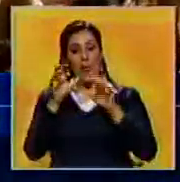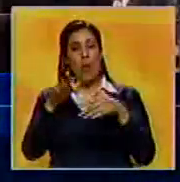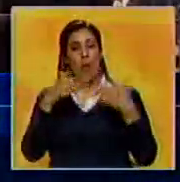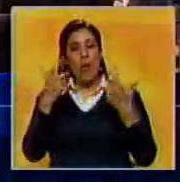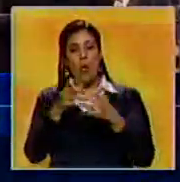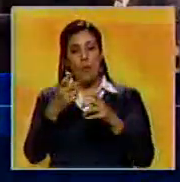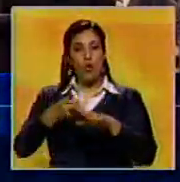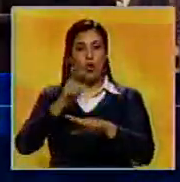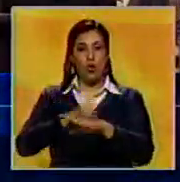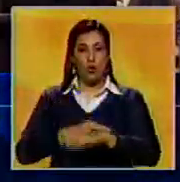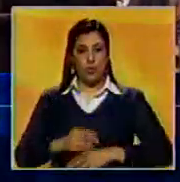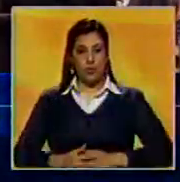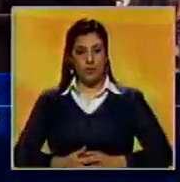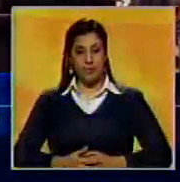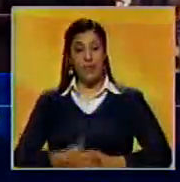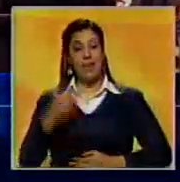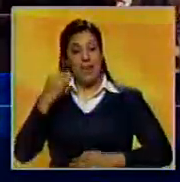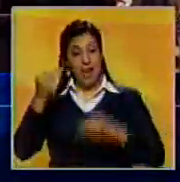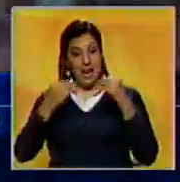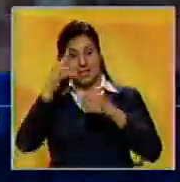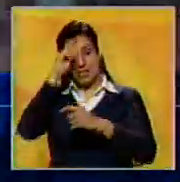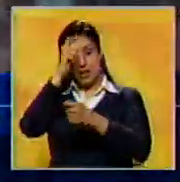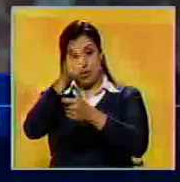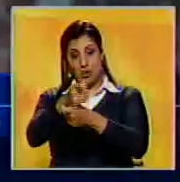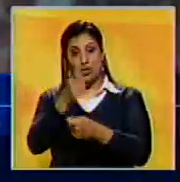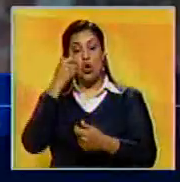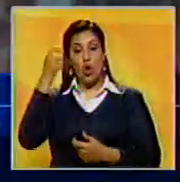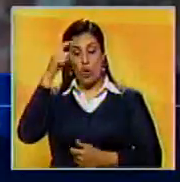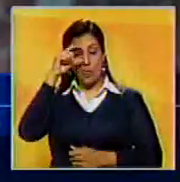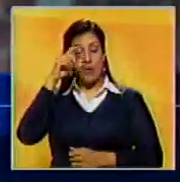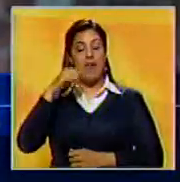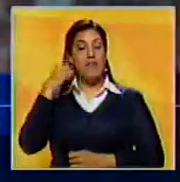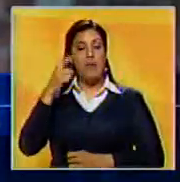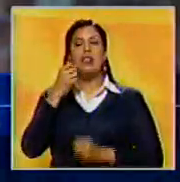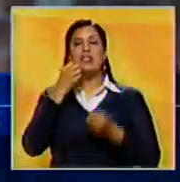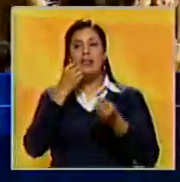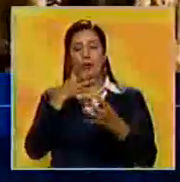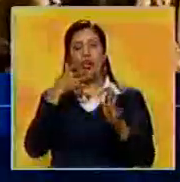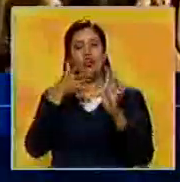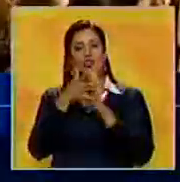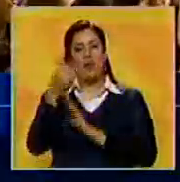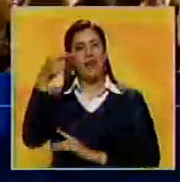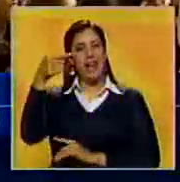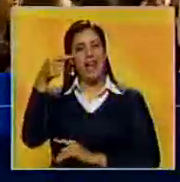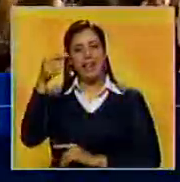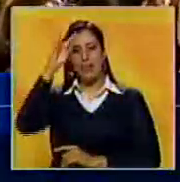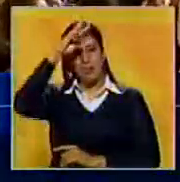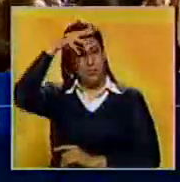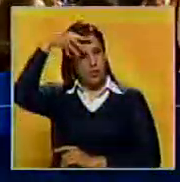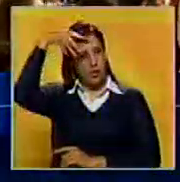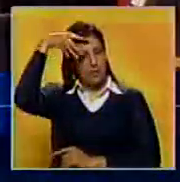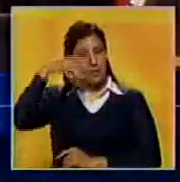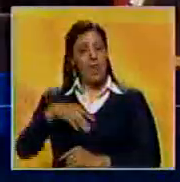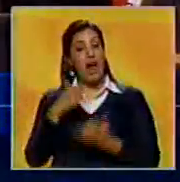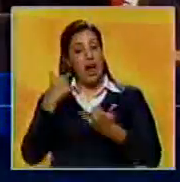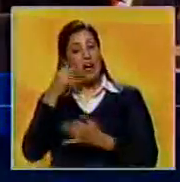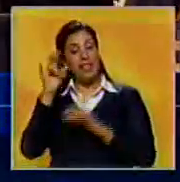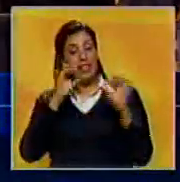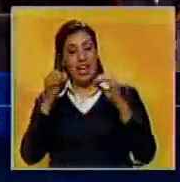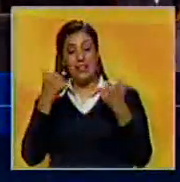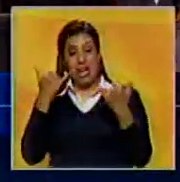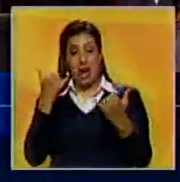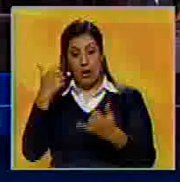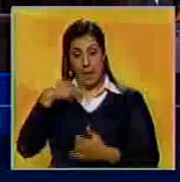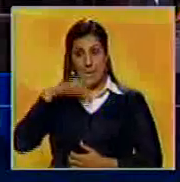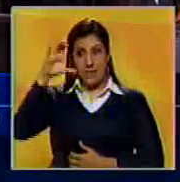por partida doble. Durante un acto académico, Robert De Niro volvió a emitir comentarios negativos del magnate. El actor dijo que